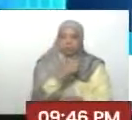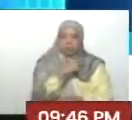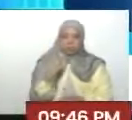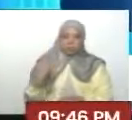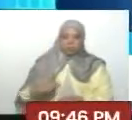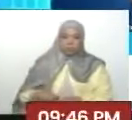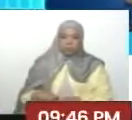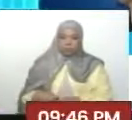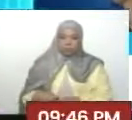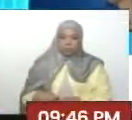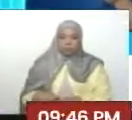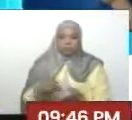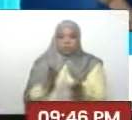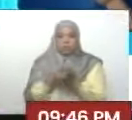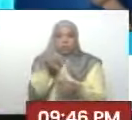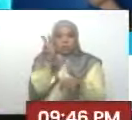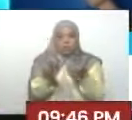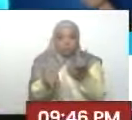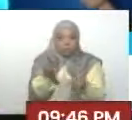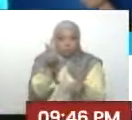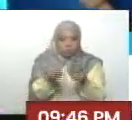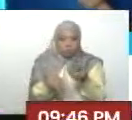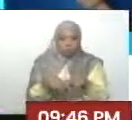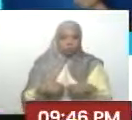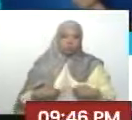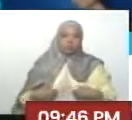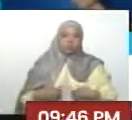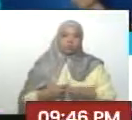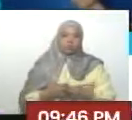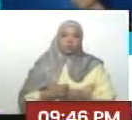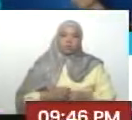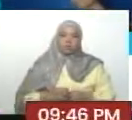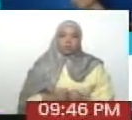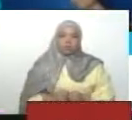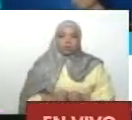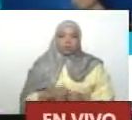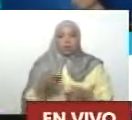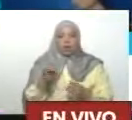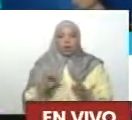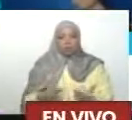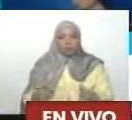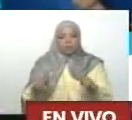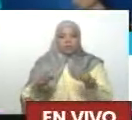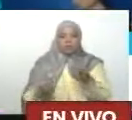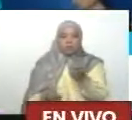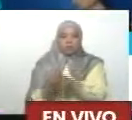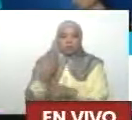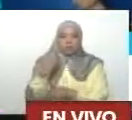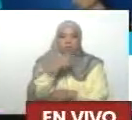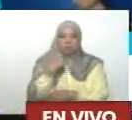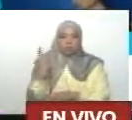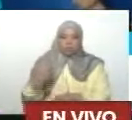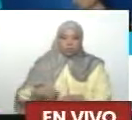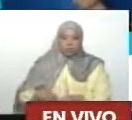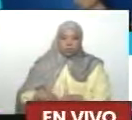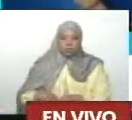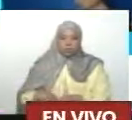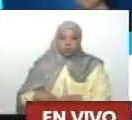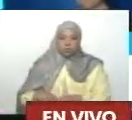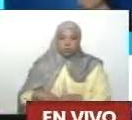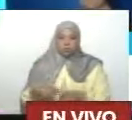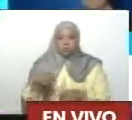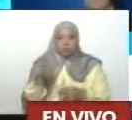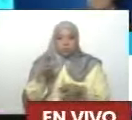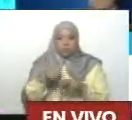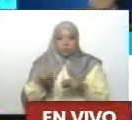a inaugurar el la exposición de Shanghai la expoferia de chanh Ah allá están las